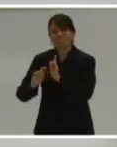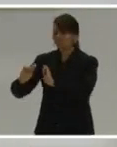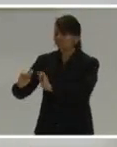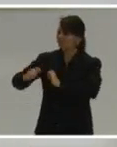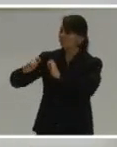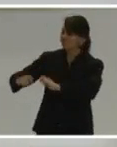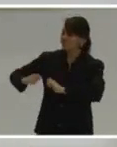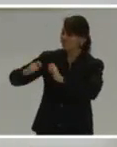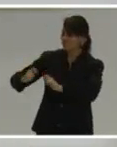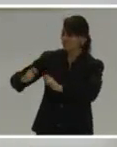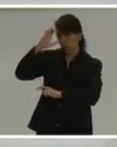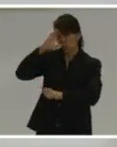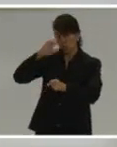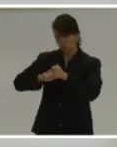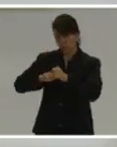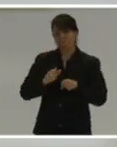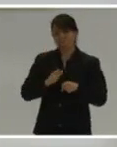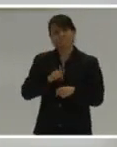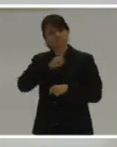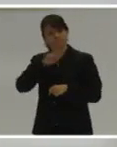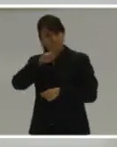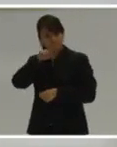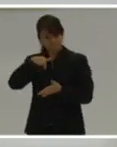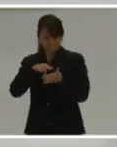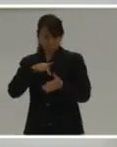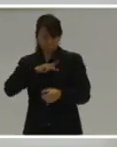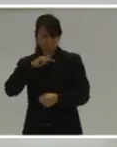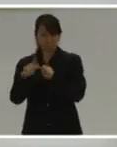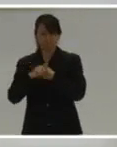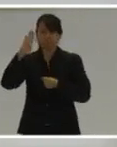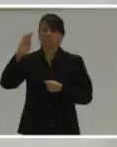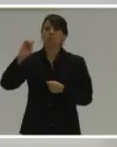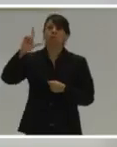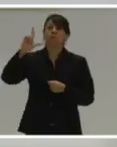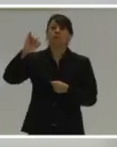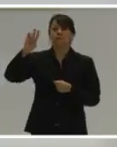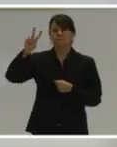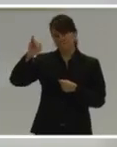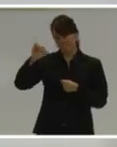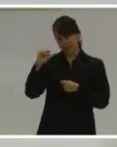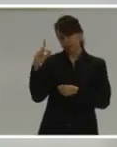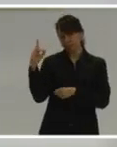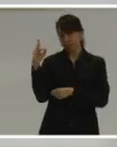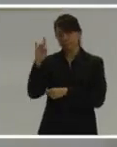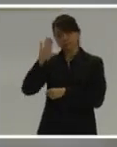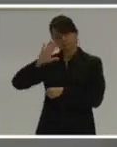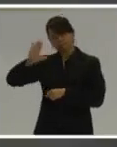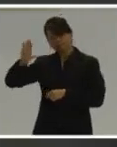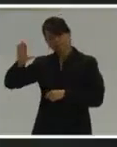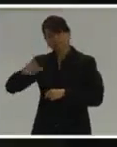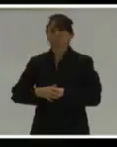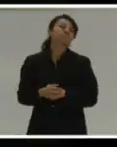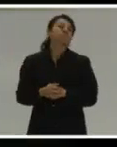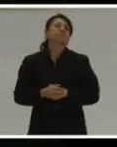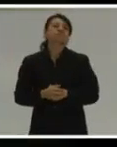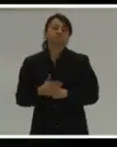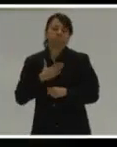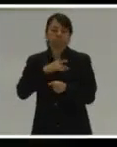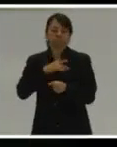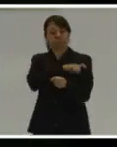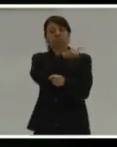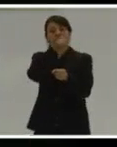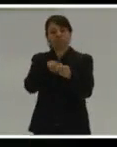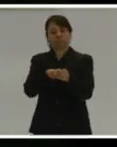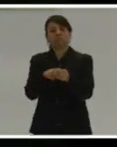En Bolivia, como parte de lo que es miembro del Tribunal Supremo